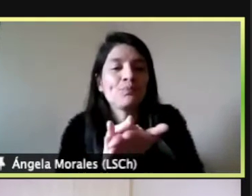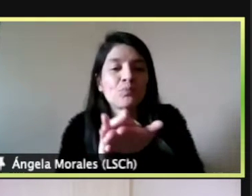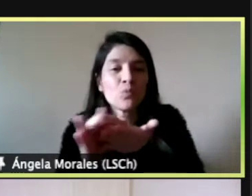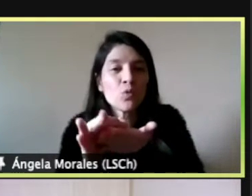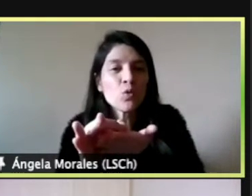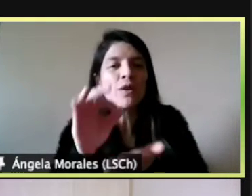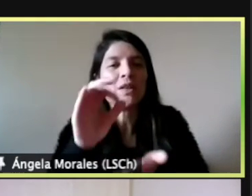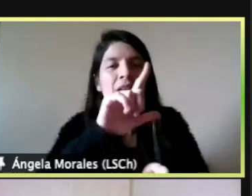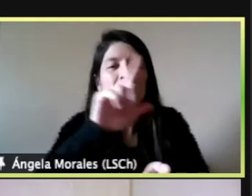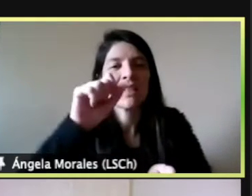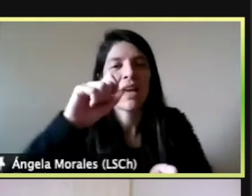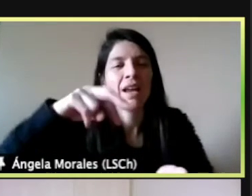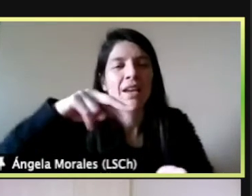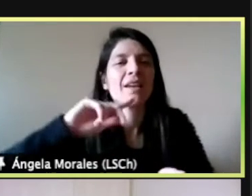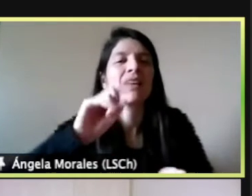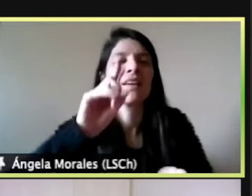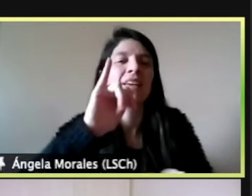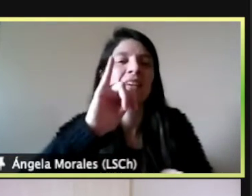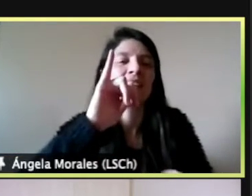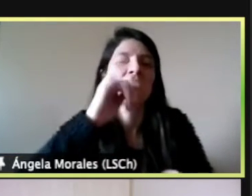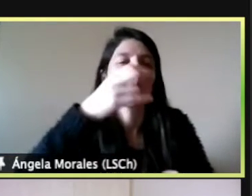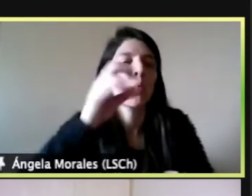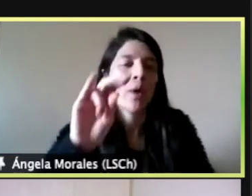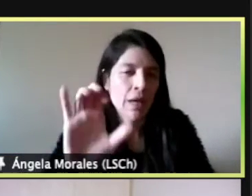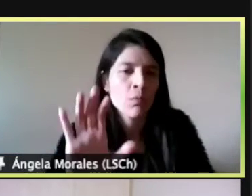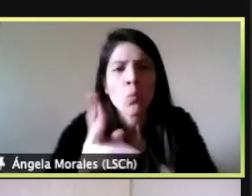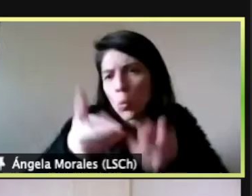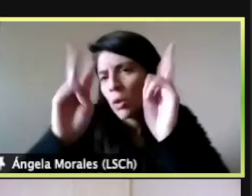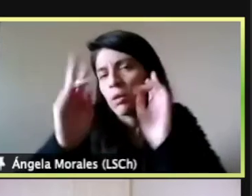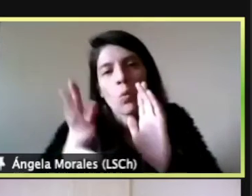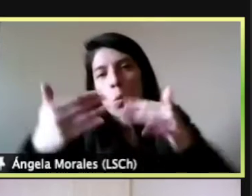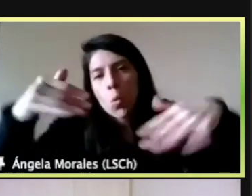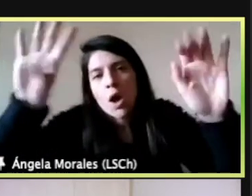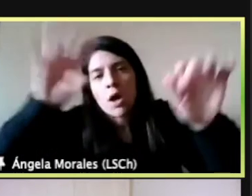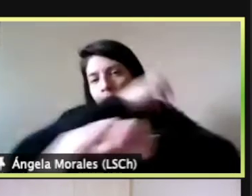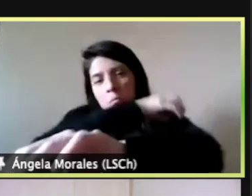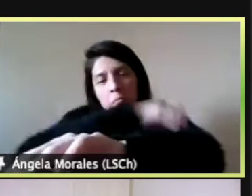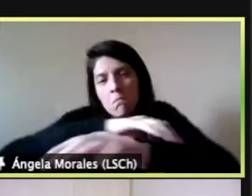la información de todo el país y de todos los años. Por ejemplo, yo tengo años